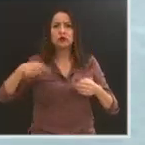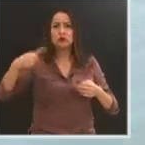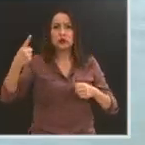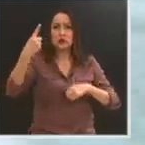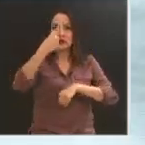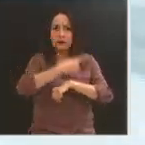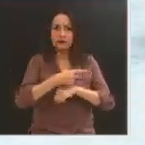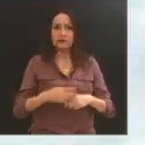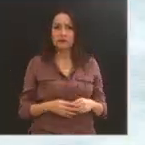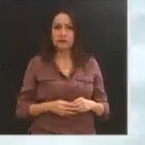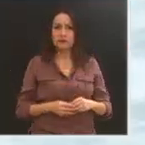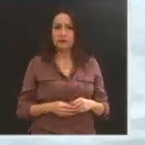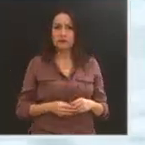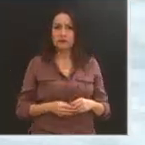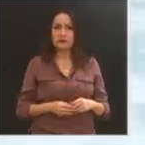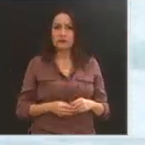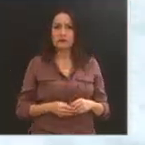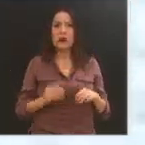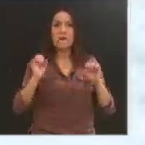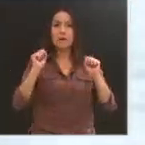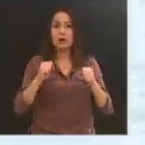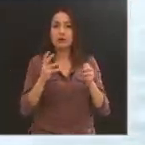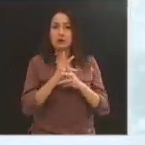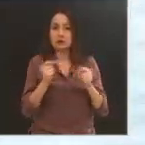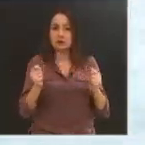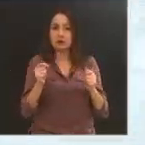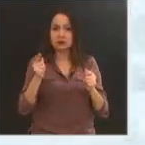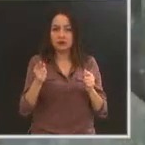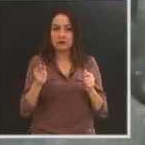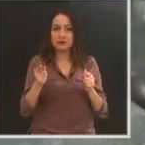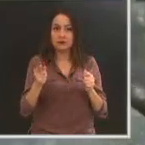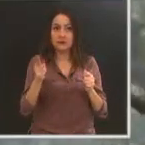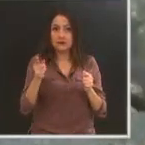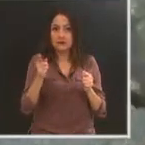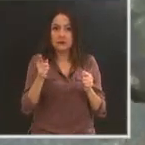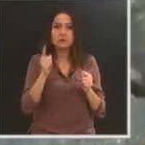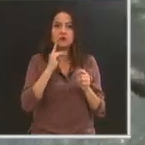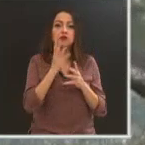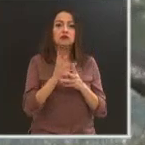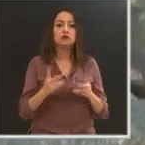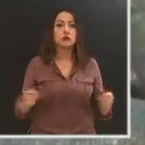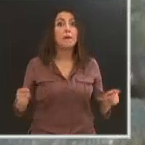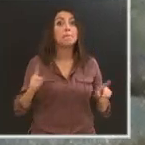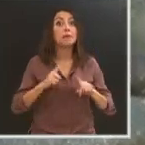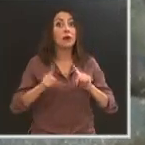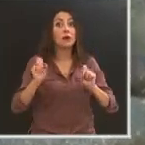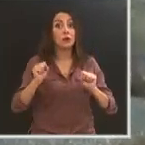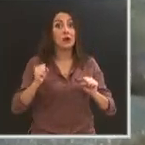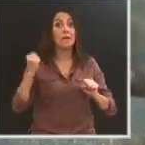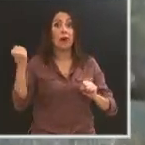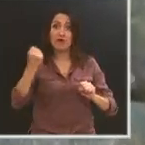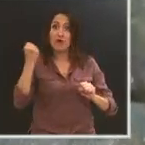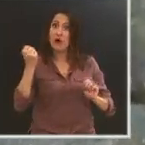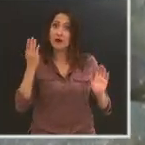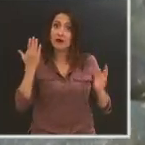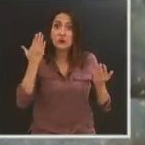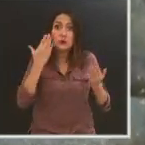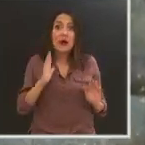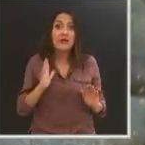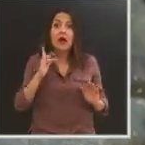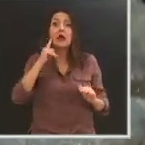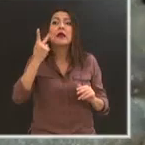que podría desaparecer esta condición, pero también podría intensificarse. Así que hay que